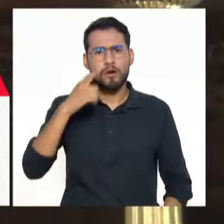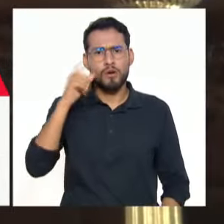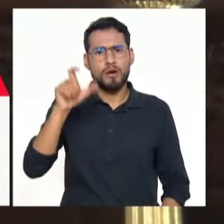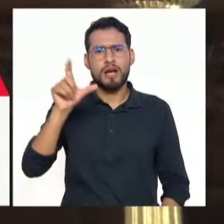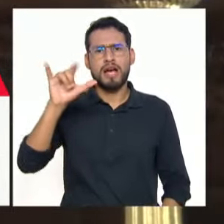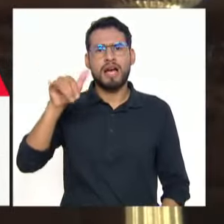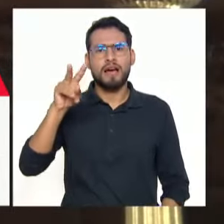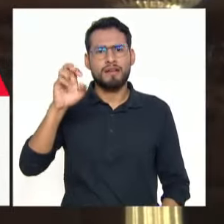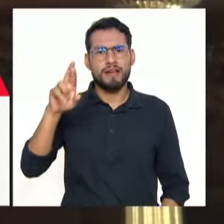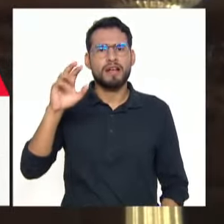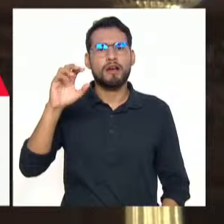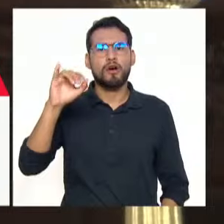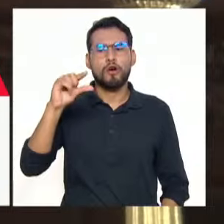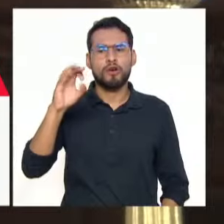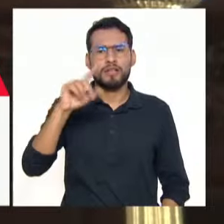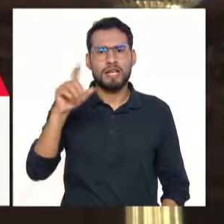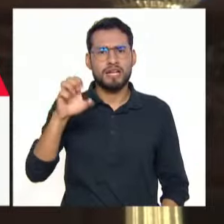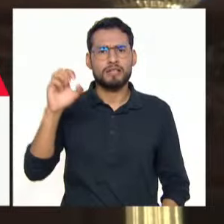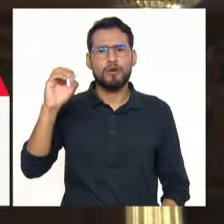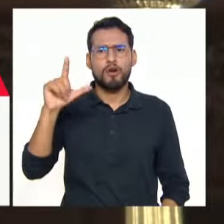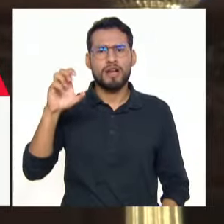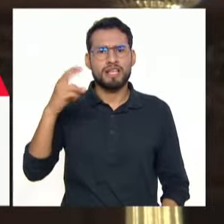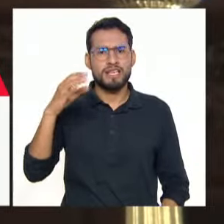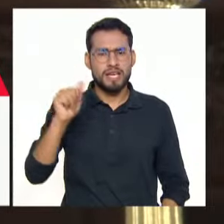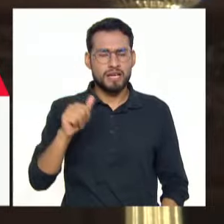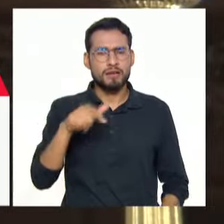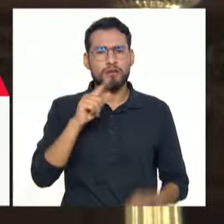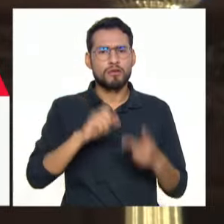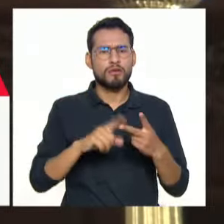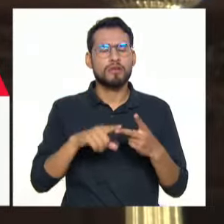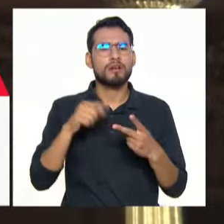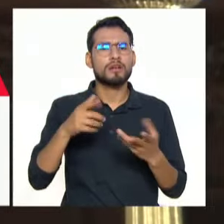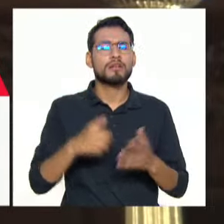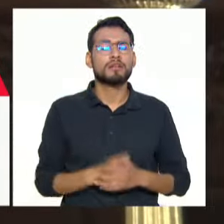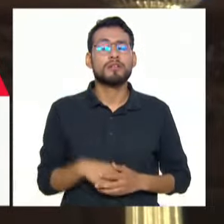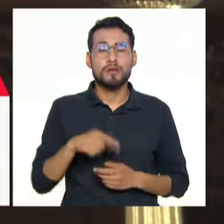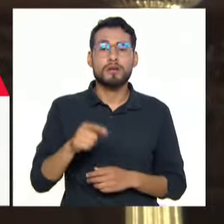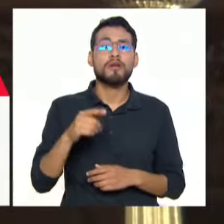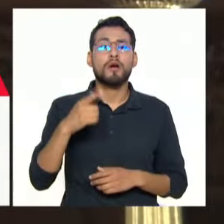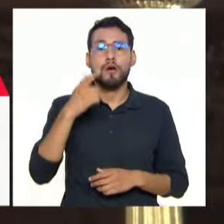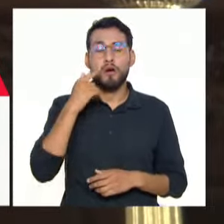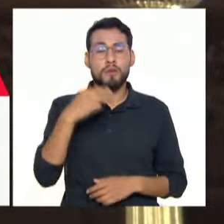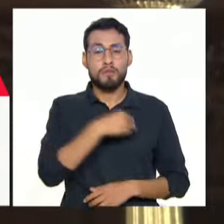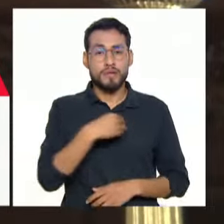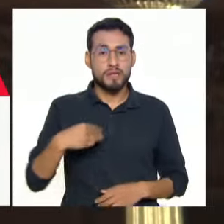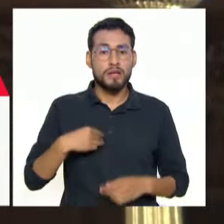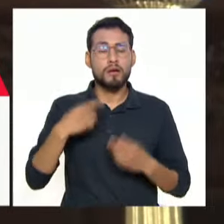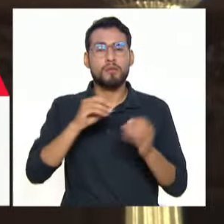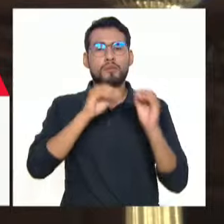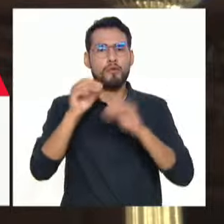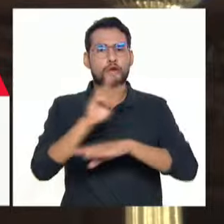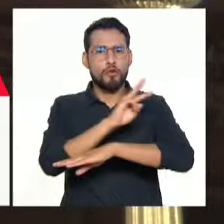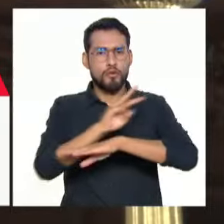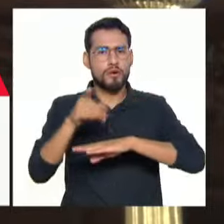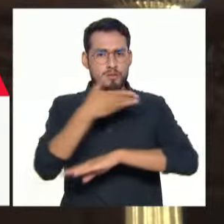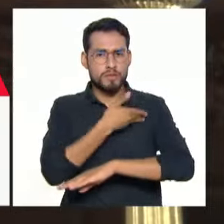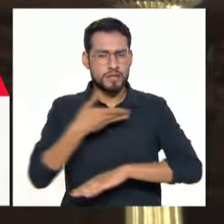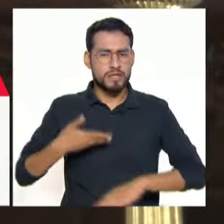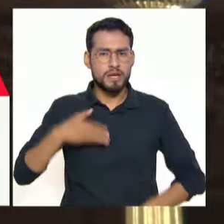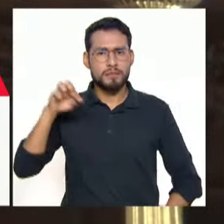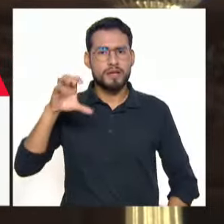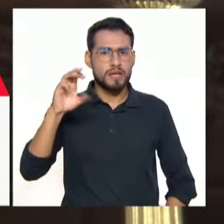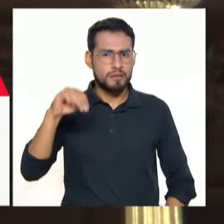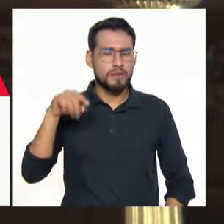señor Javier González Olaechea Franco. Artículo 2. La declaración jurada del ministro nombrado es publicada en la página web de la Presidencia del